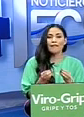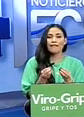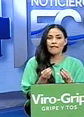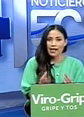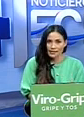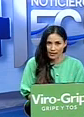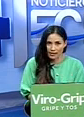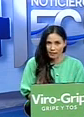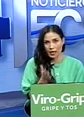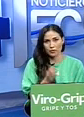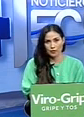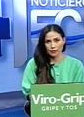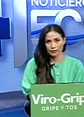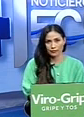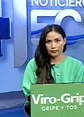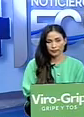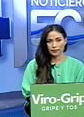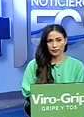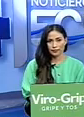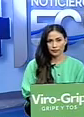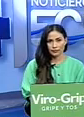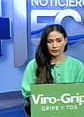llamadas falsas. Veamos.